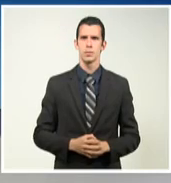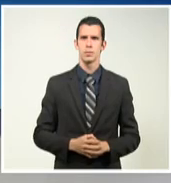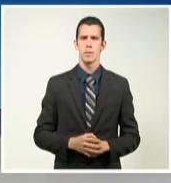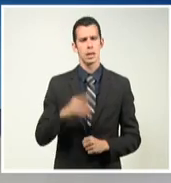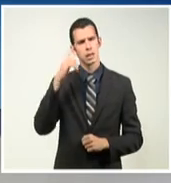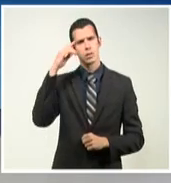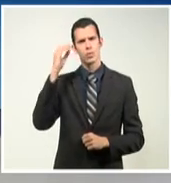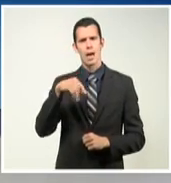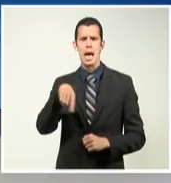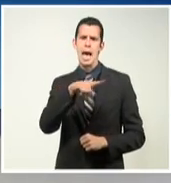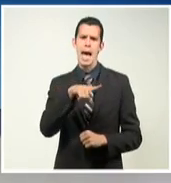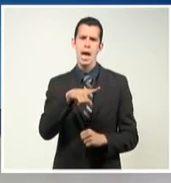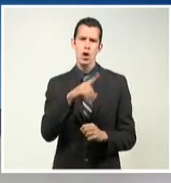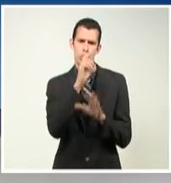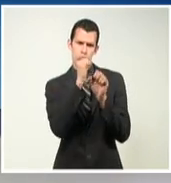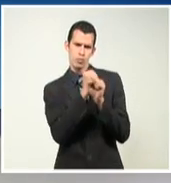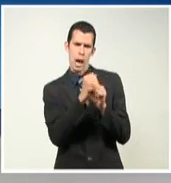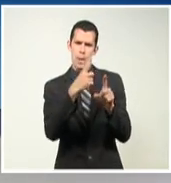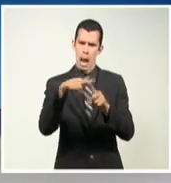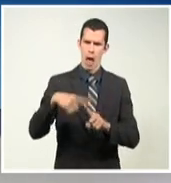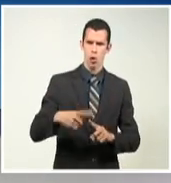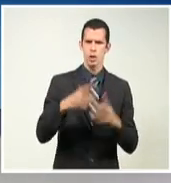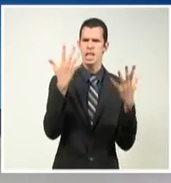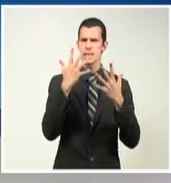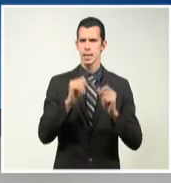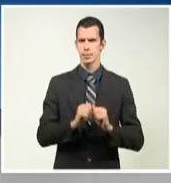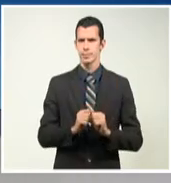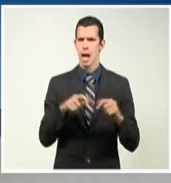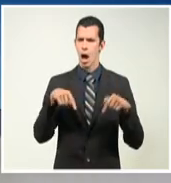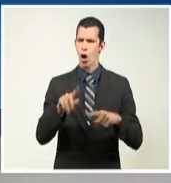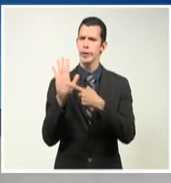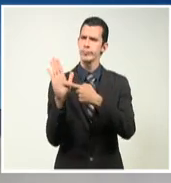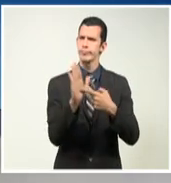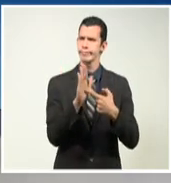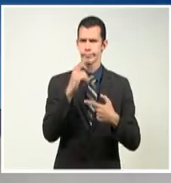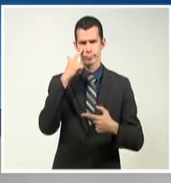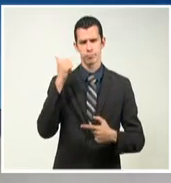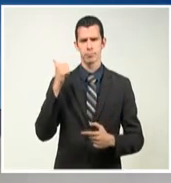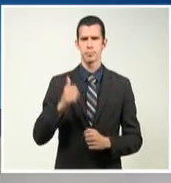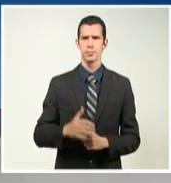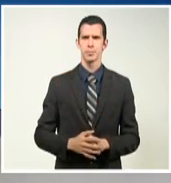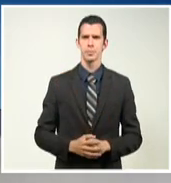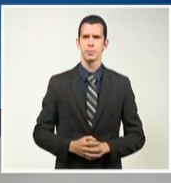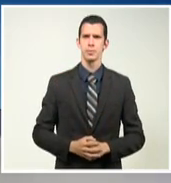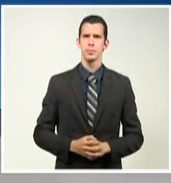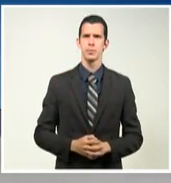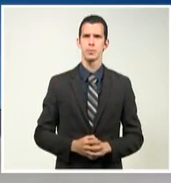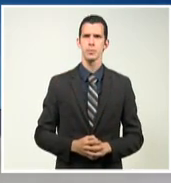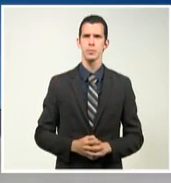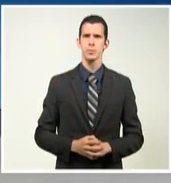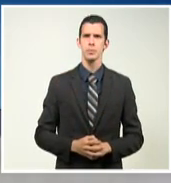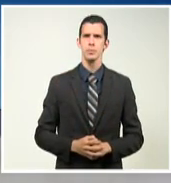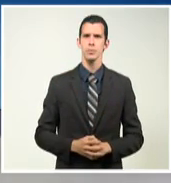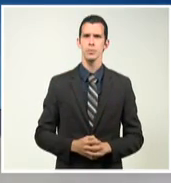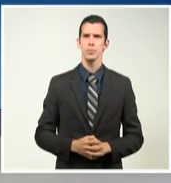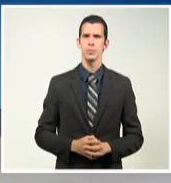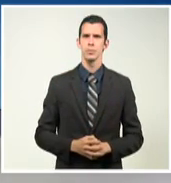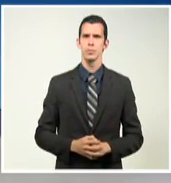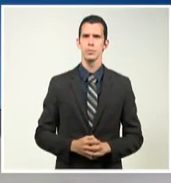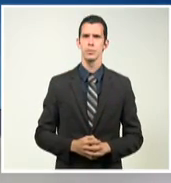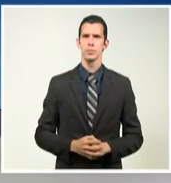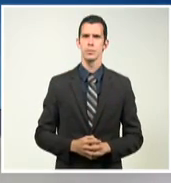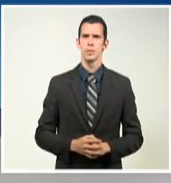pública y notoriamente. Así es que allá vamos. Primero habría que hablar de una contrarrevolución gastada, sin